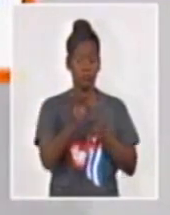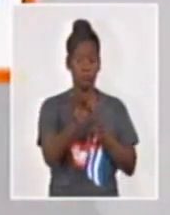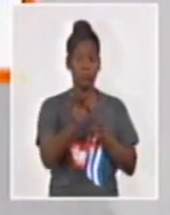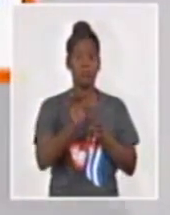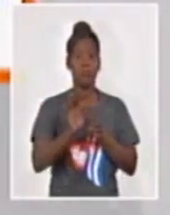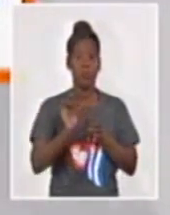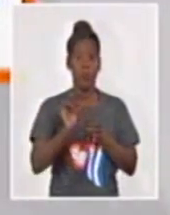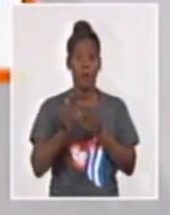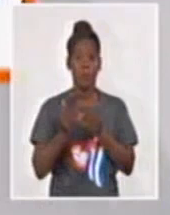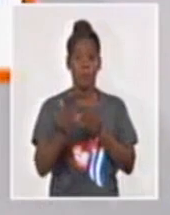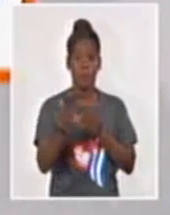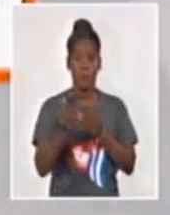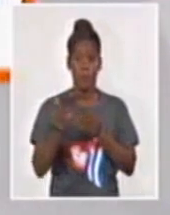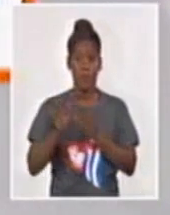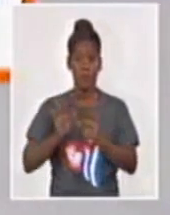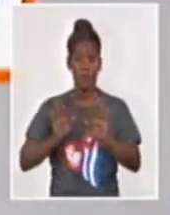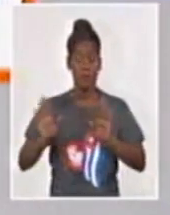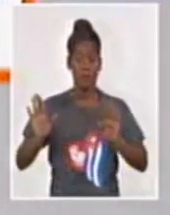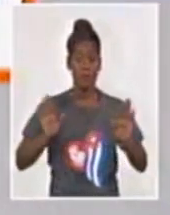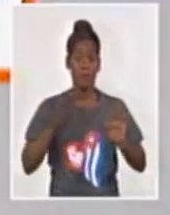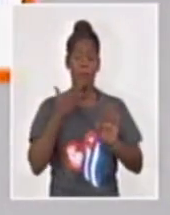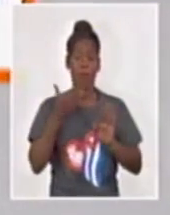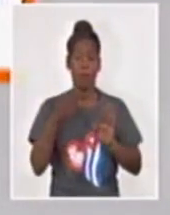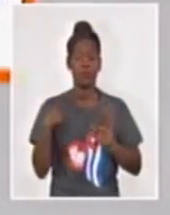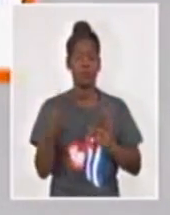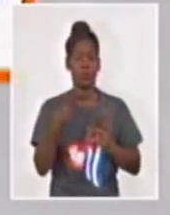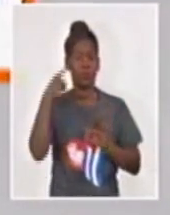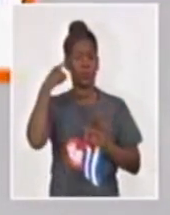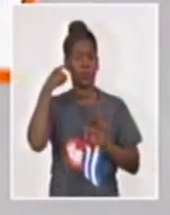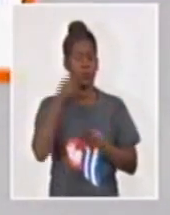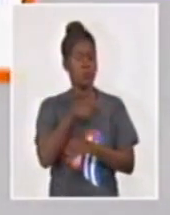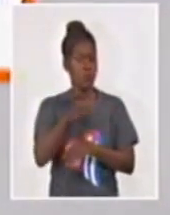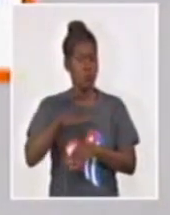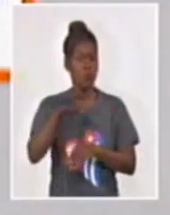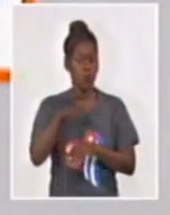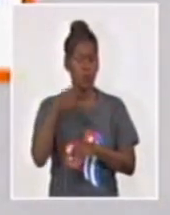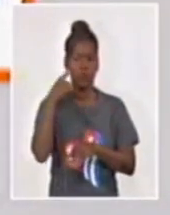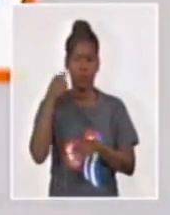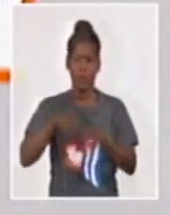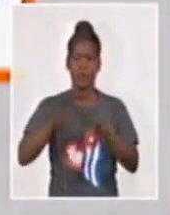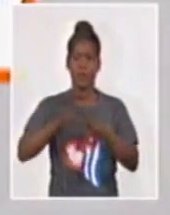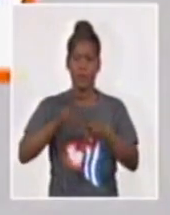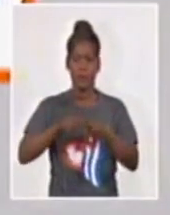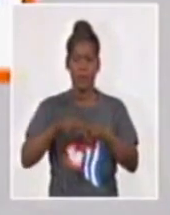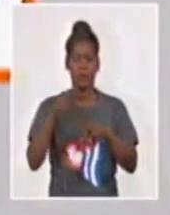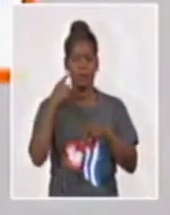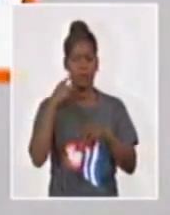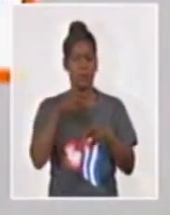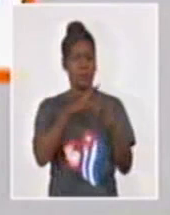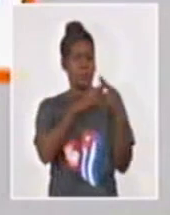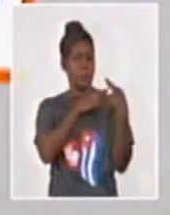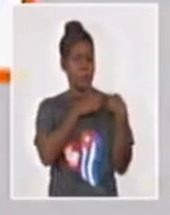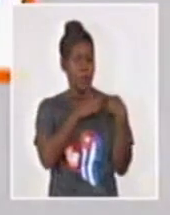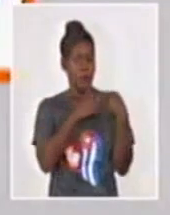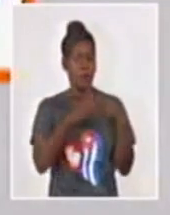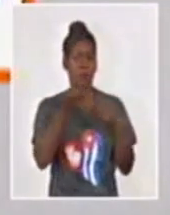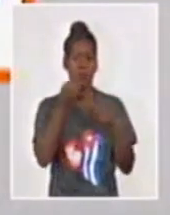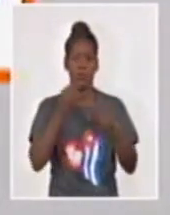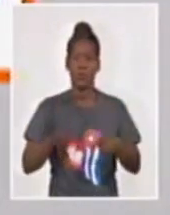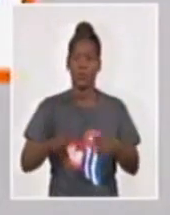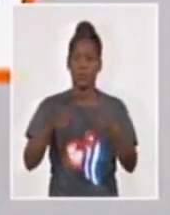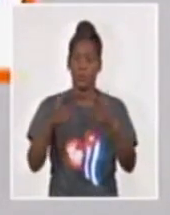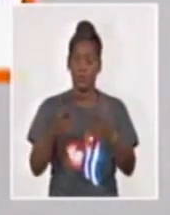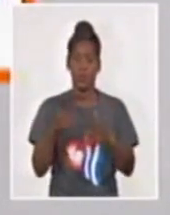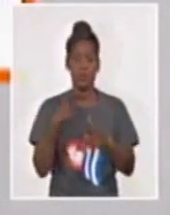pueblo seguro que va a actuar con esa responsabilidad con que nos acostumbra a actuar el pueblo de la capital ante el llamado que se hace y, por supuesto, ante las